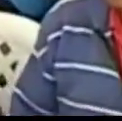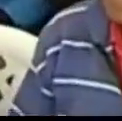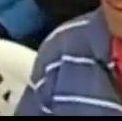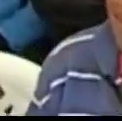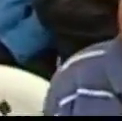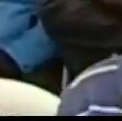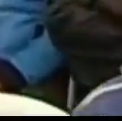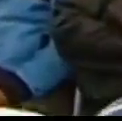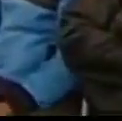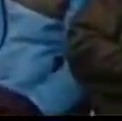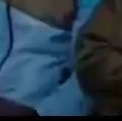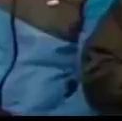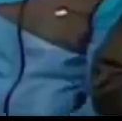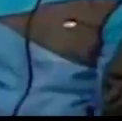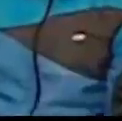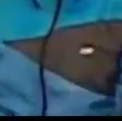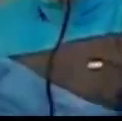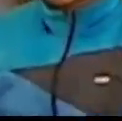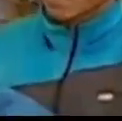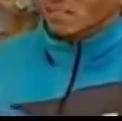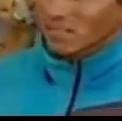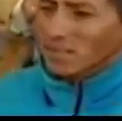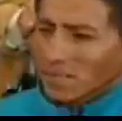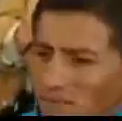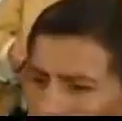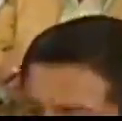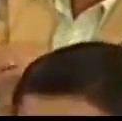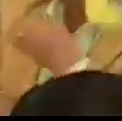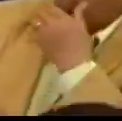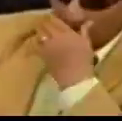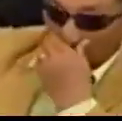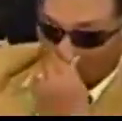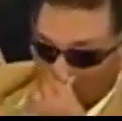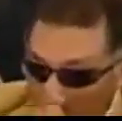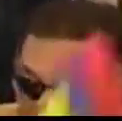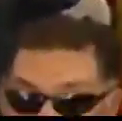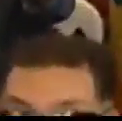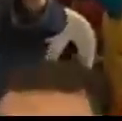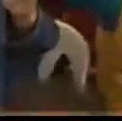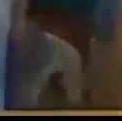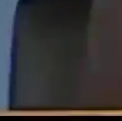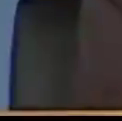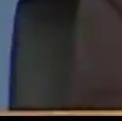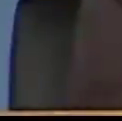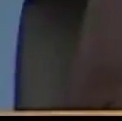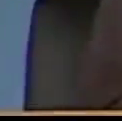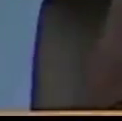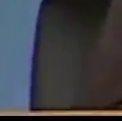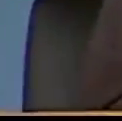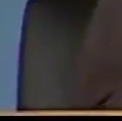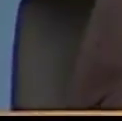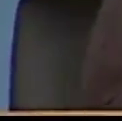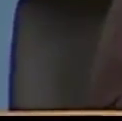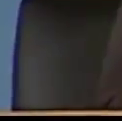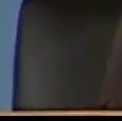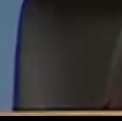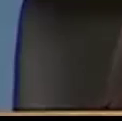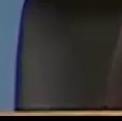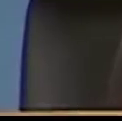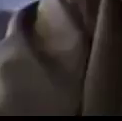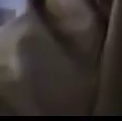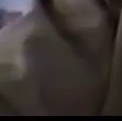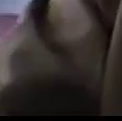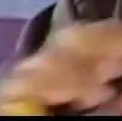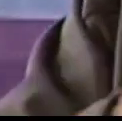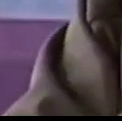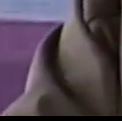Richarichi, richarichi, richarichi, richarichi, richarichi. Despiértense, despiértense. Ari, chashnami,